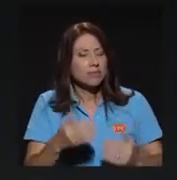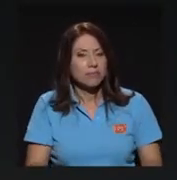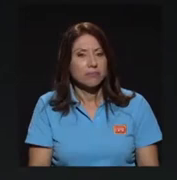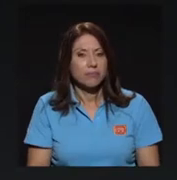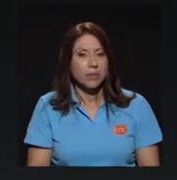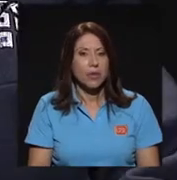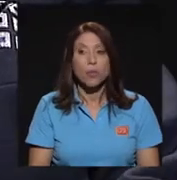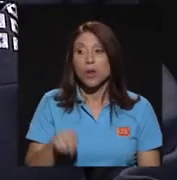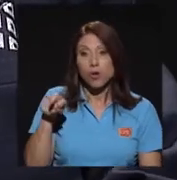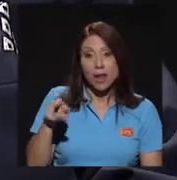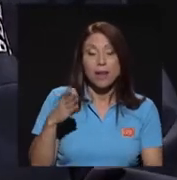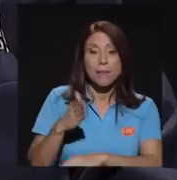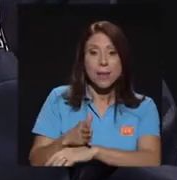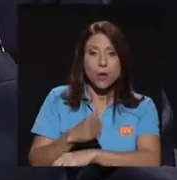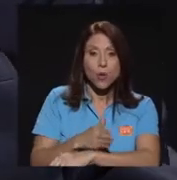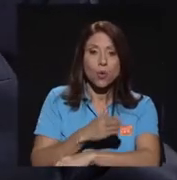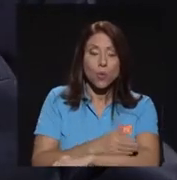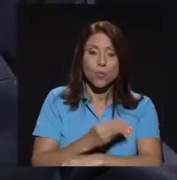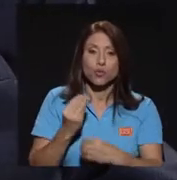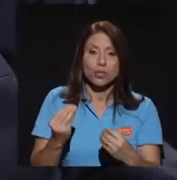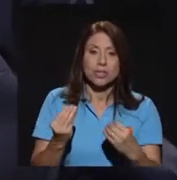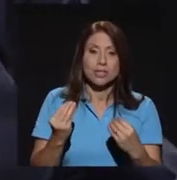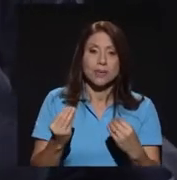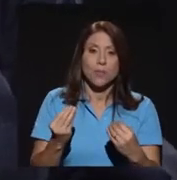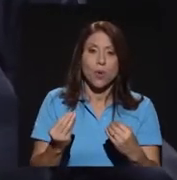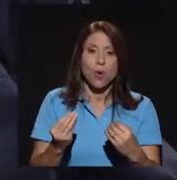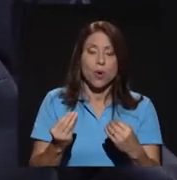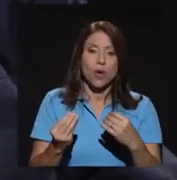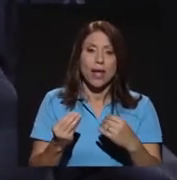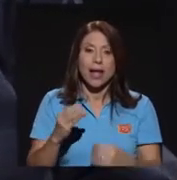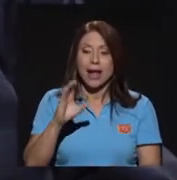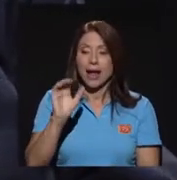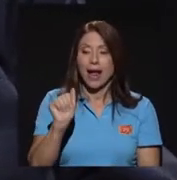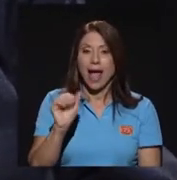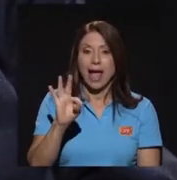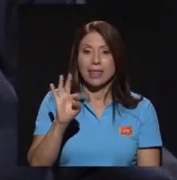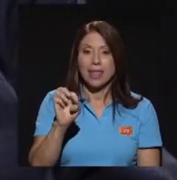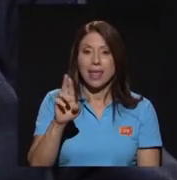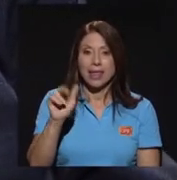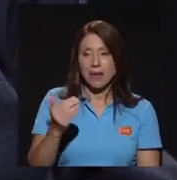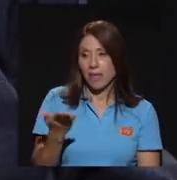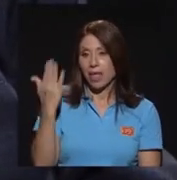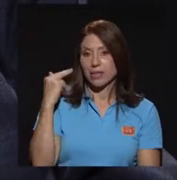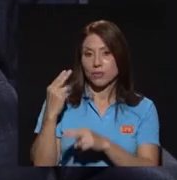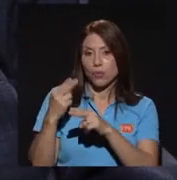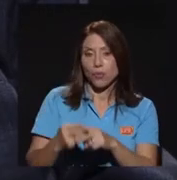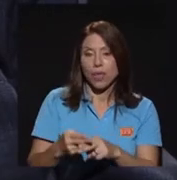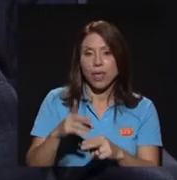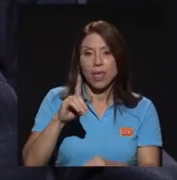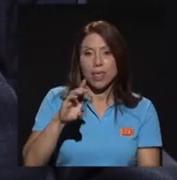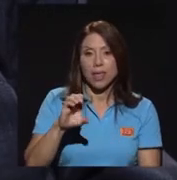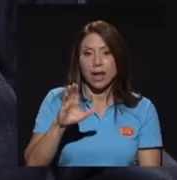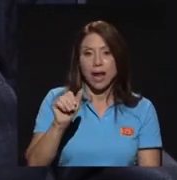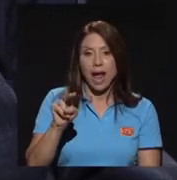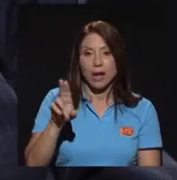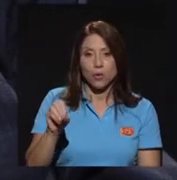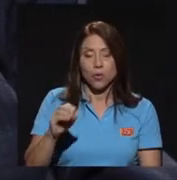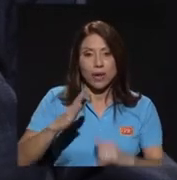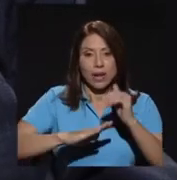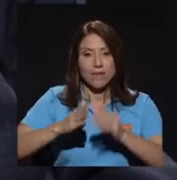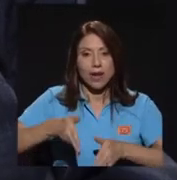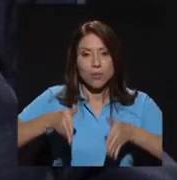mejoró muchísimo en las las cátedras este cuánto puede dedicar la facultad y contra toda la gente